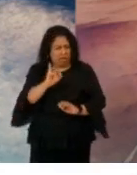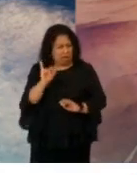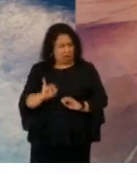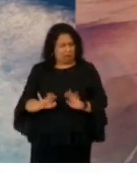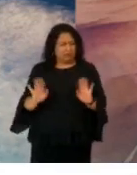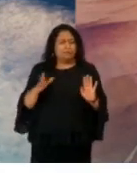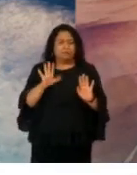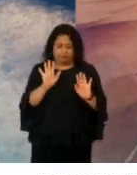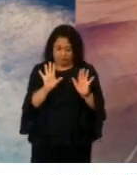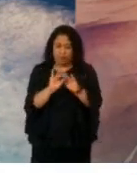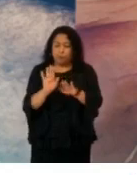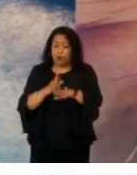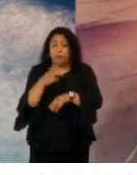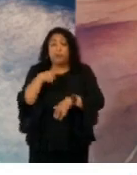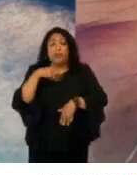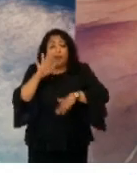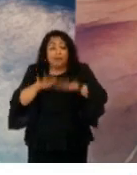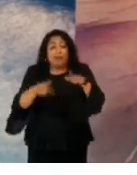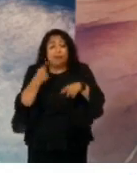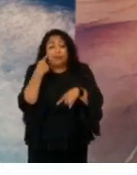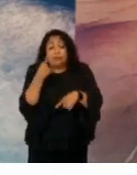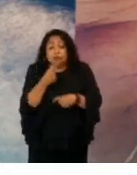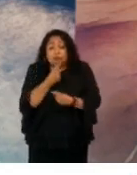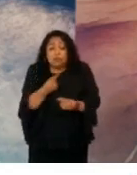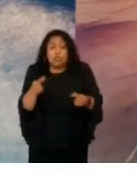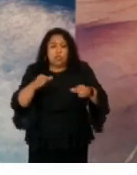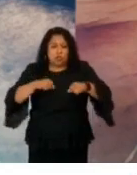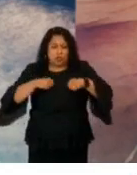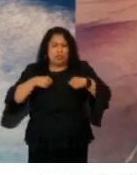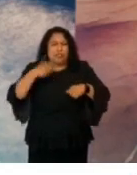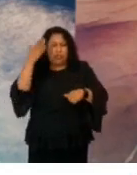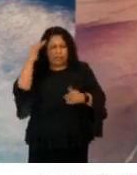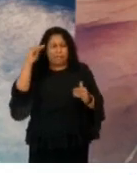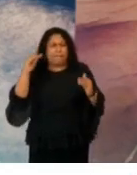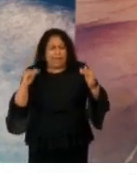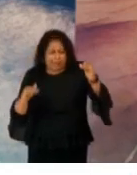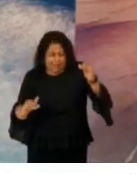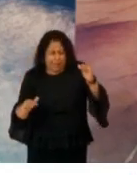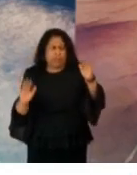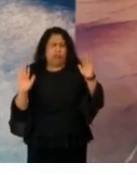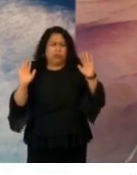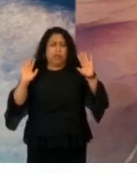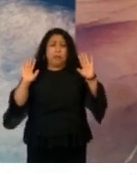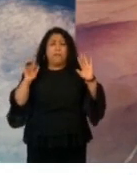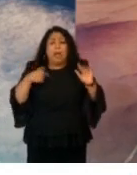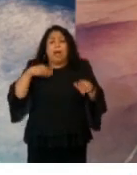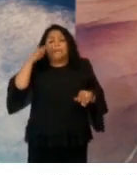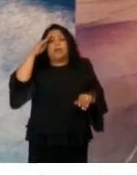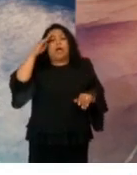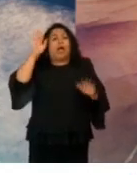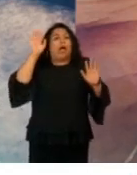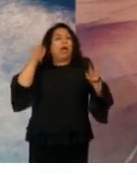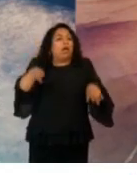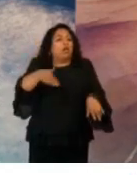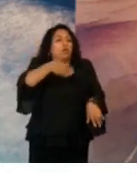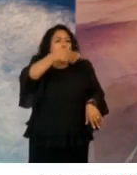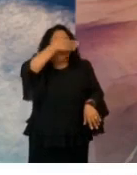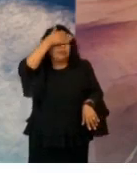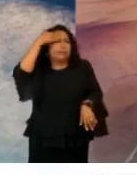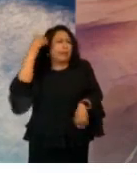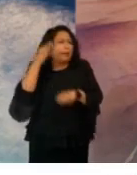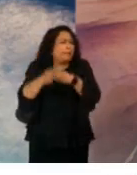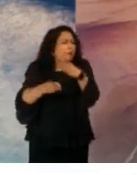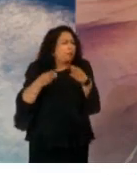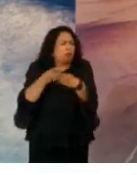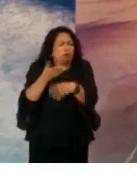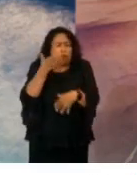voy? Muchas veces cuando vamos a chicos con niños y adolescentes, yo sé que son más pequeños, pero asumimos inmediatamente que no saben nada del mundo.